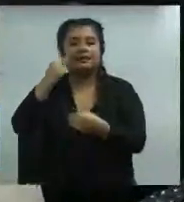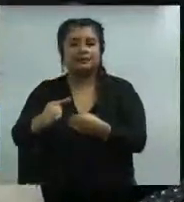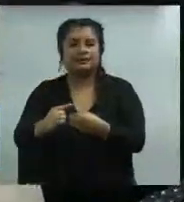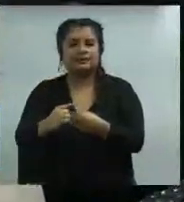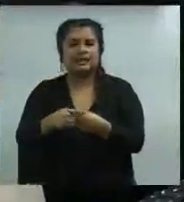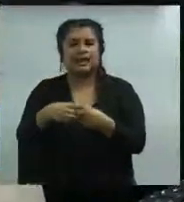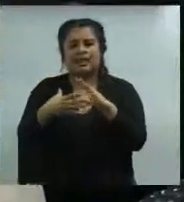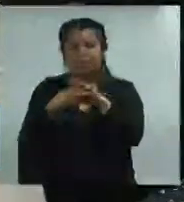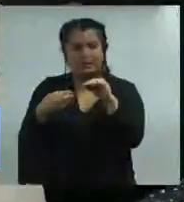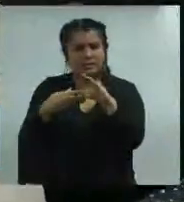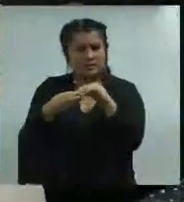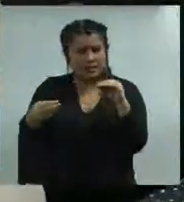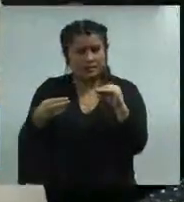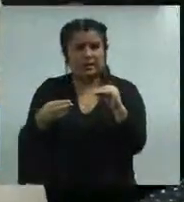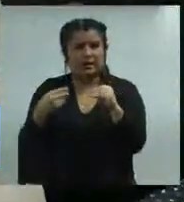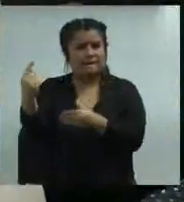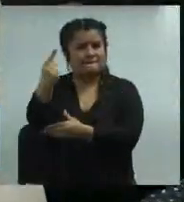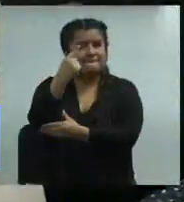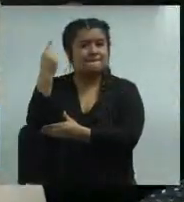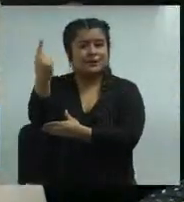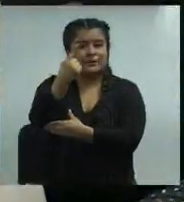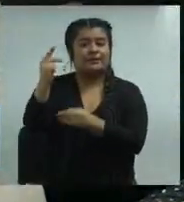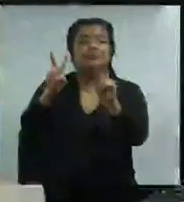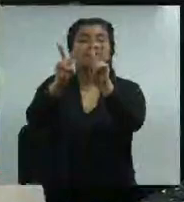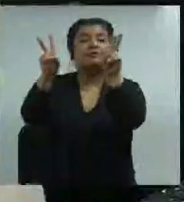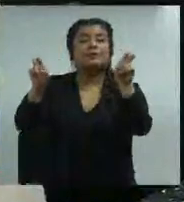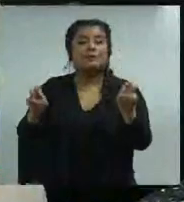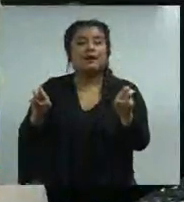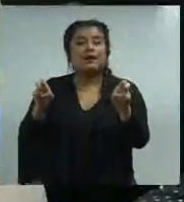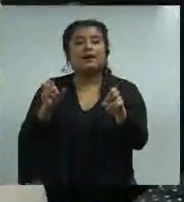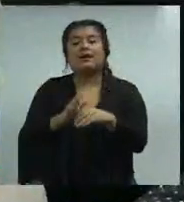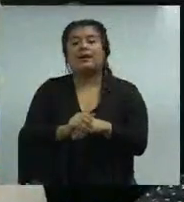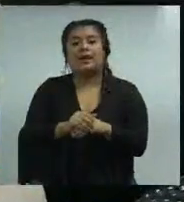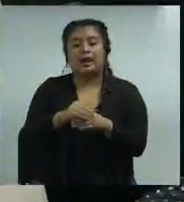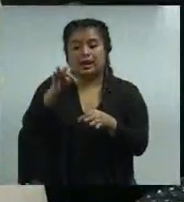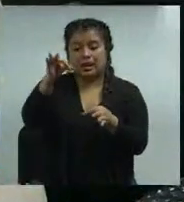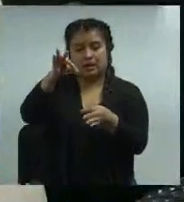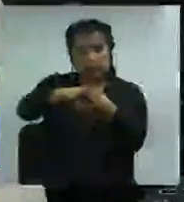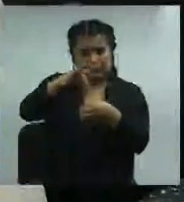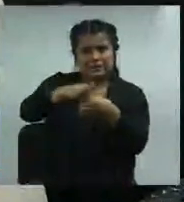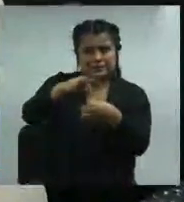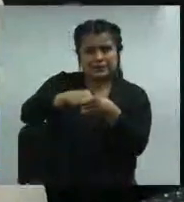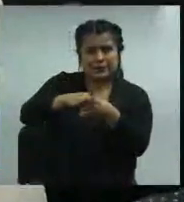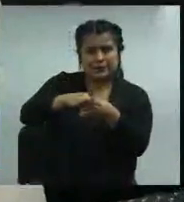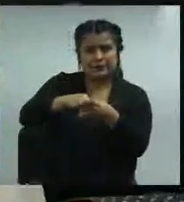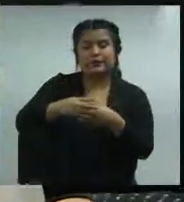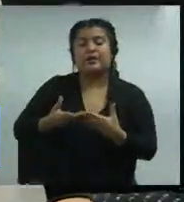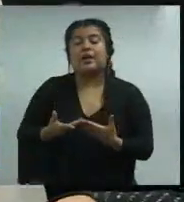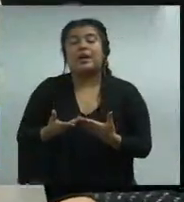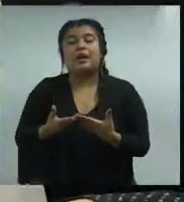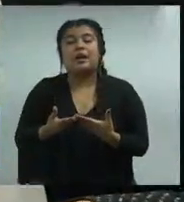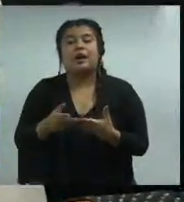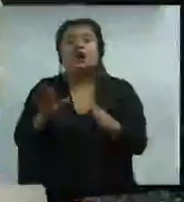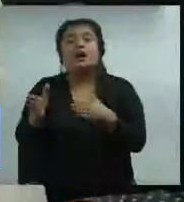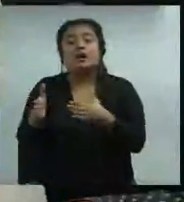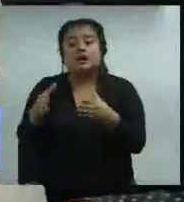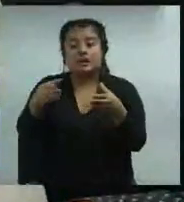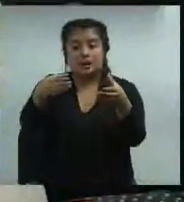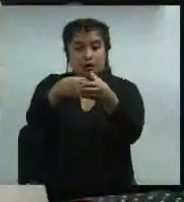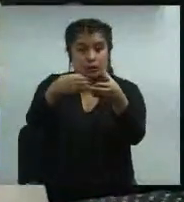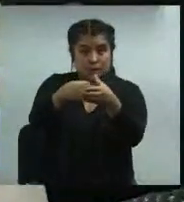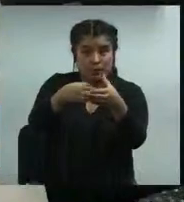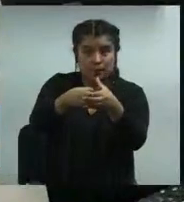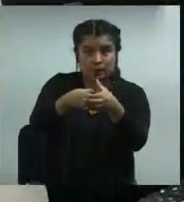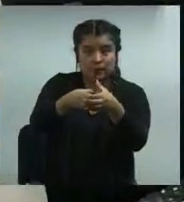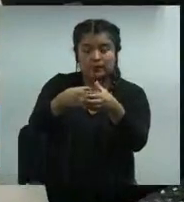importante de qué ha pasado en el tema de las comisiones de postulación. Vienen las comisiones de